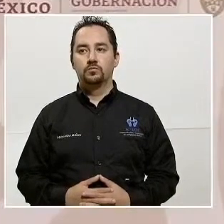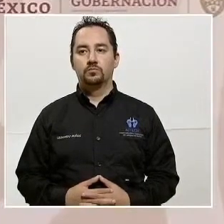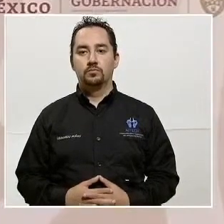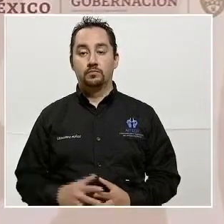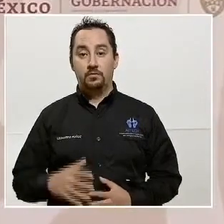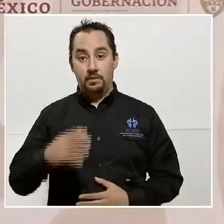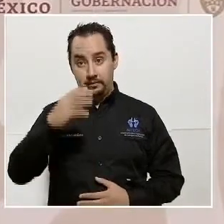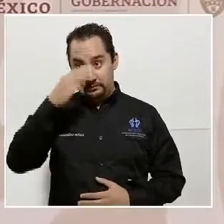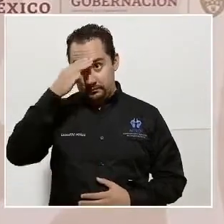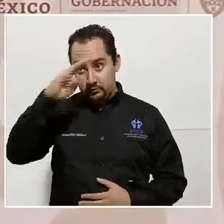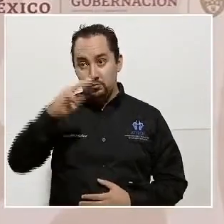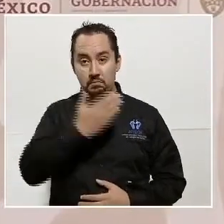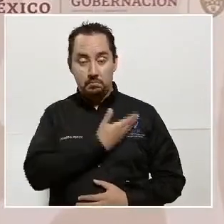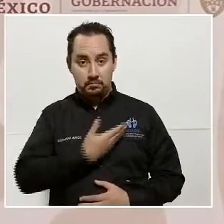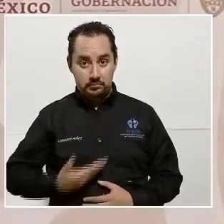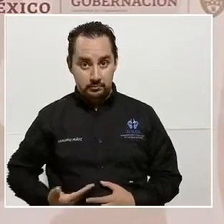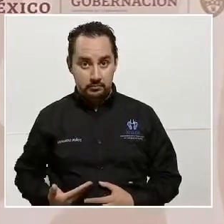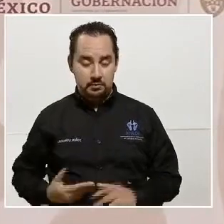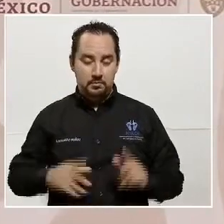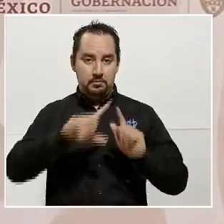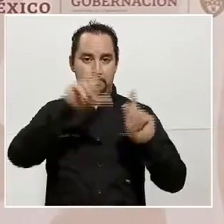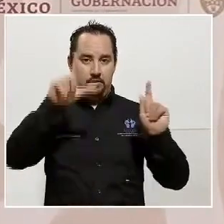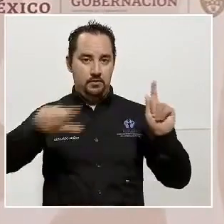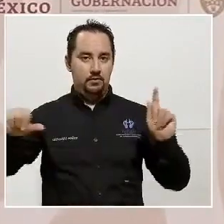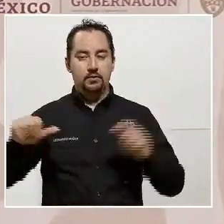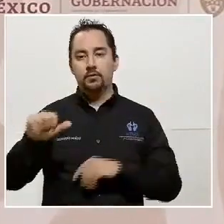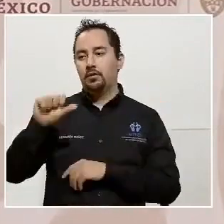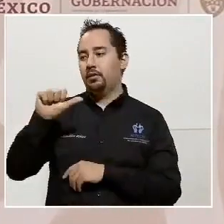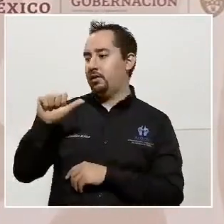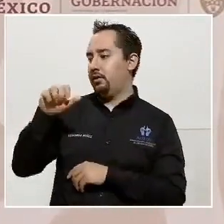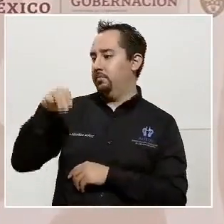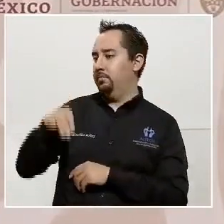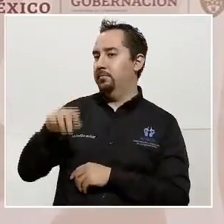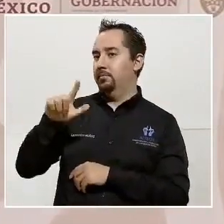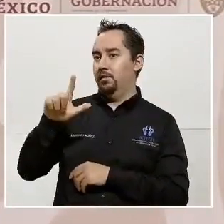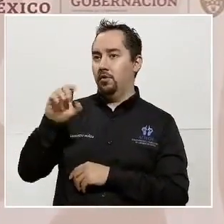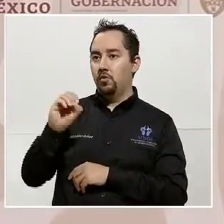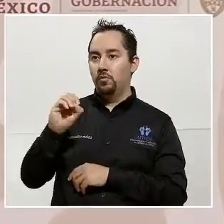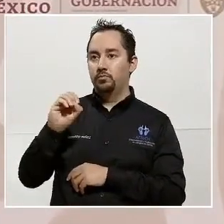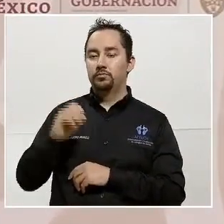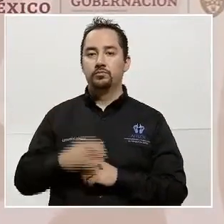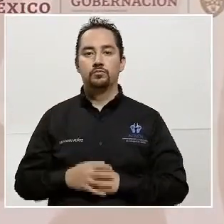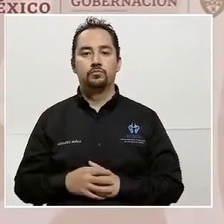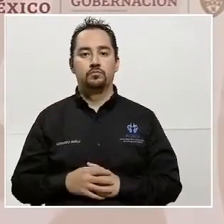Señor Presidente de la República, Andrés Manuel López Obrador,